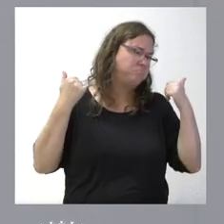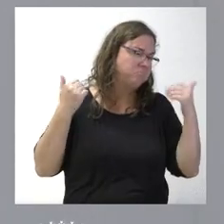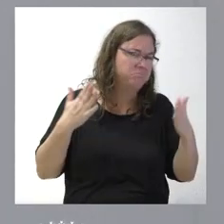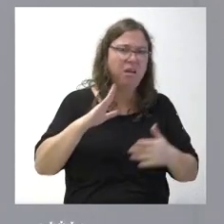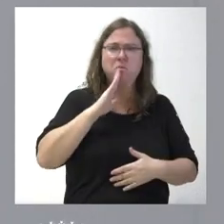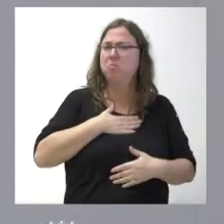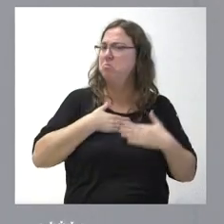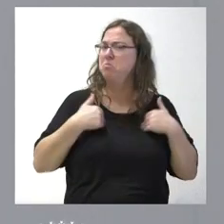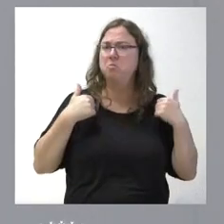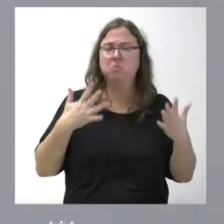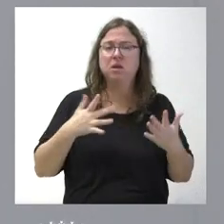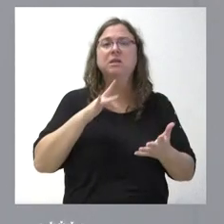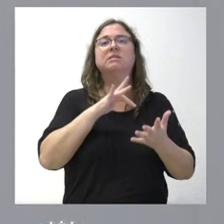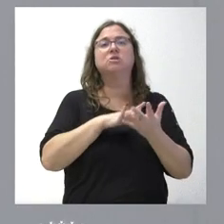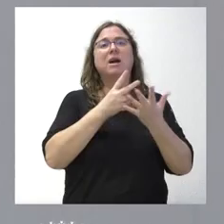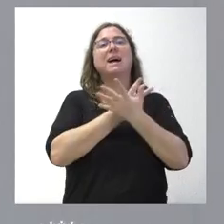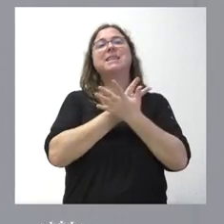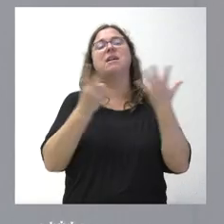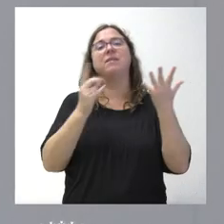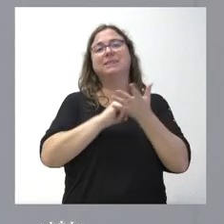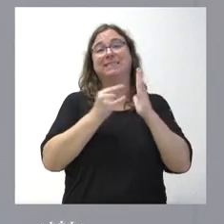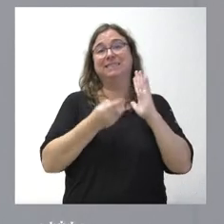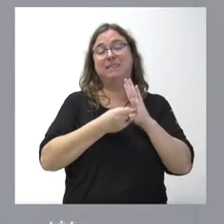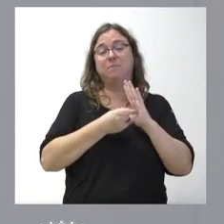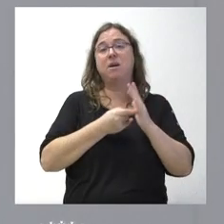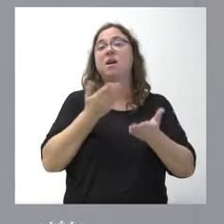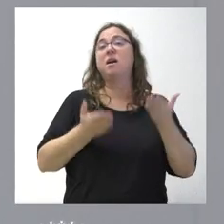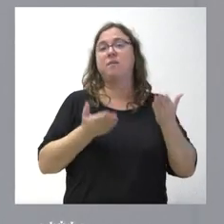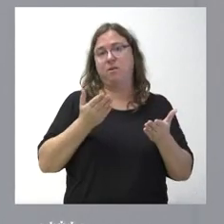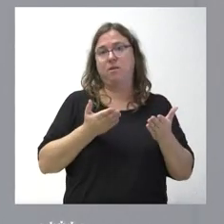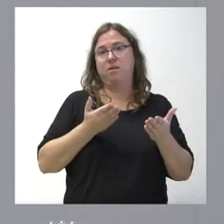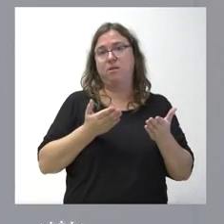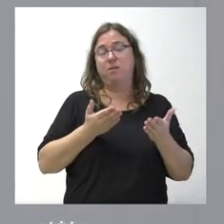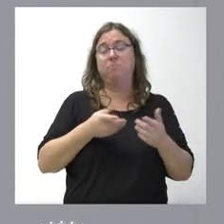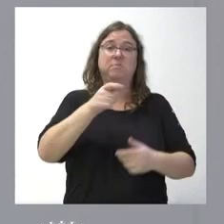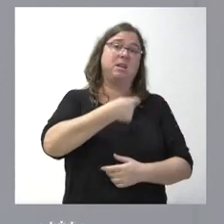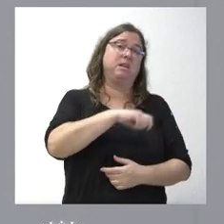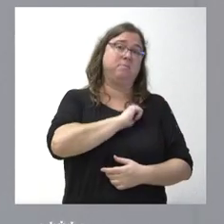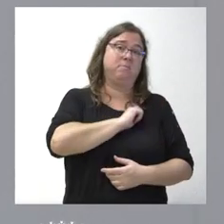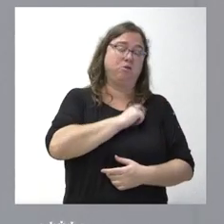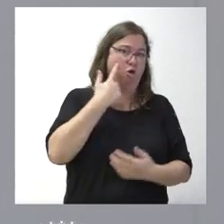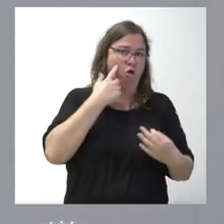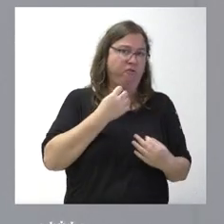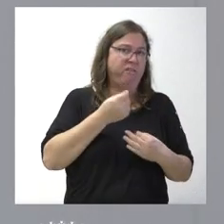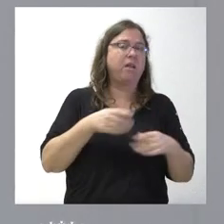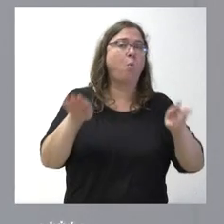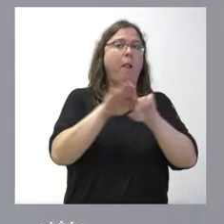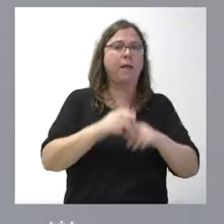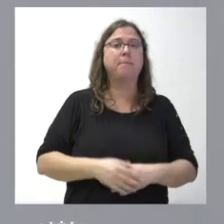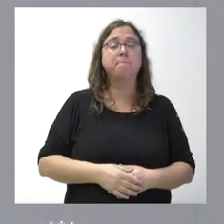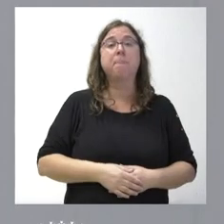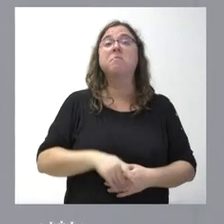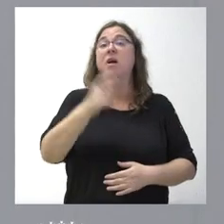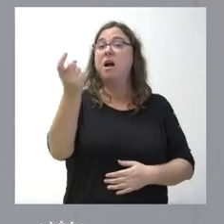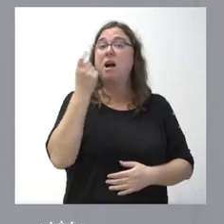conveniente y que existan 17 sistemas distintos de evaluación entre los españoles y nosotros creemos en la igualdad y creemos que cualquier